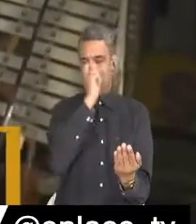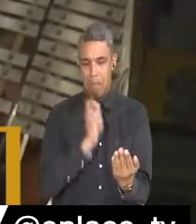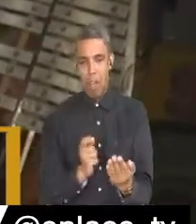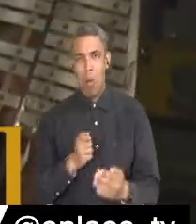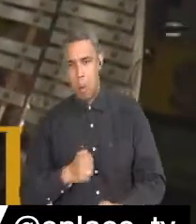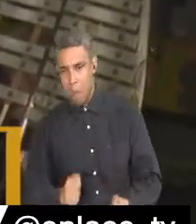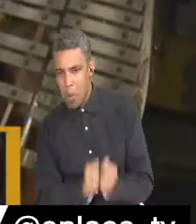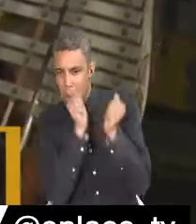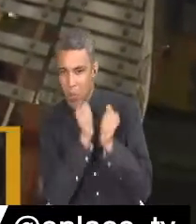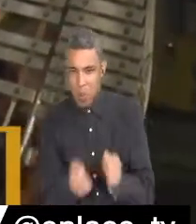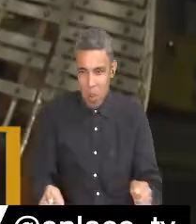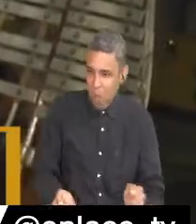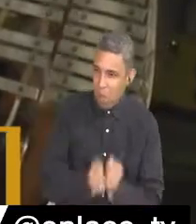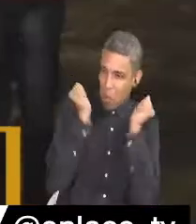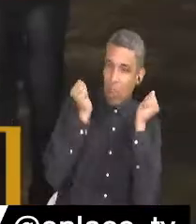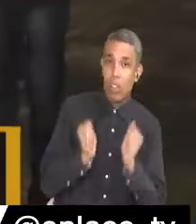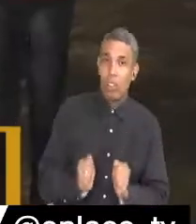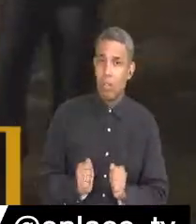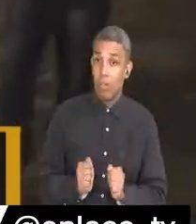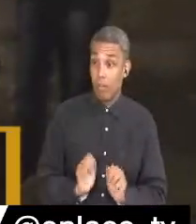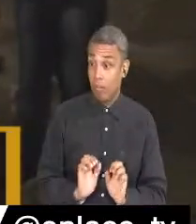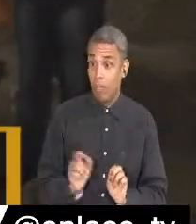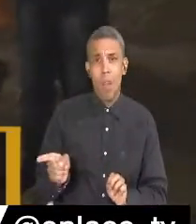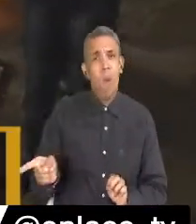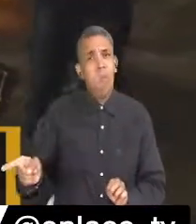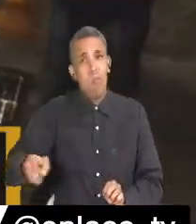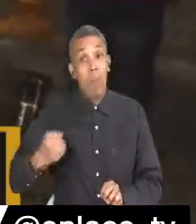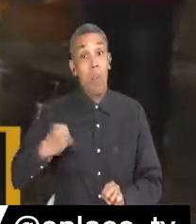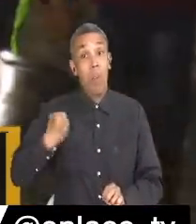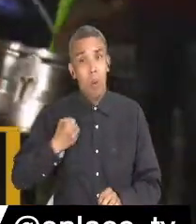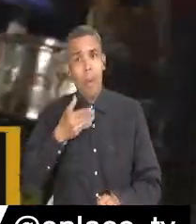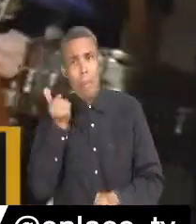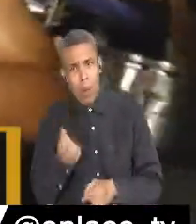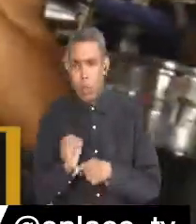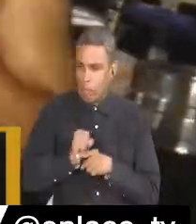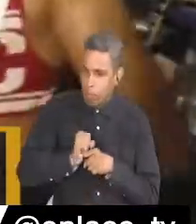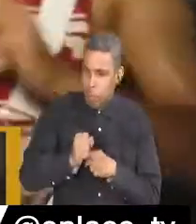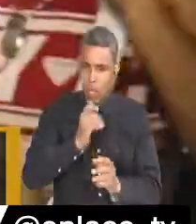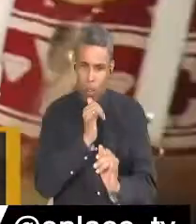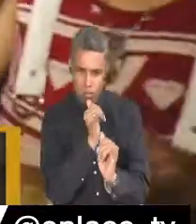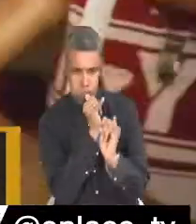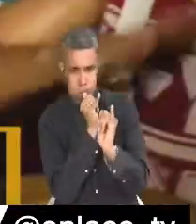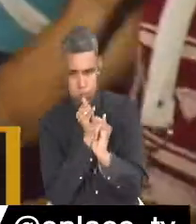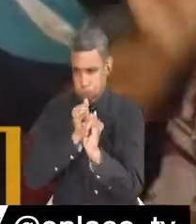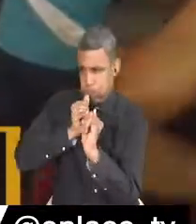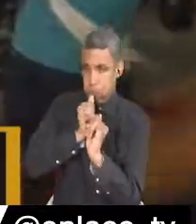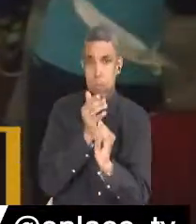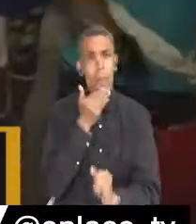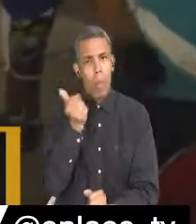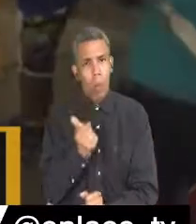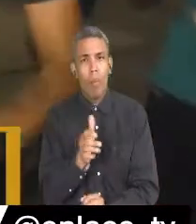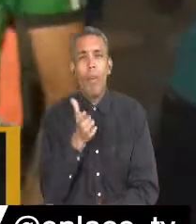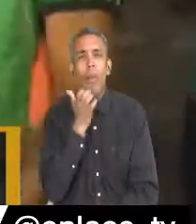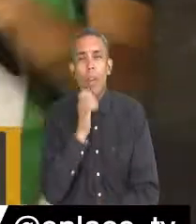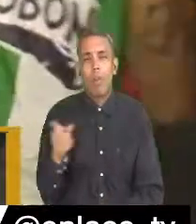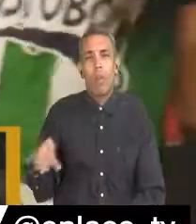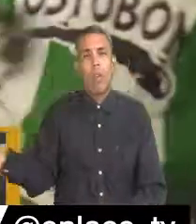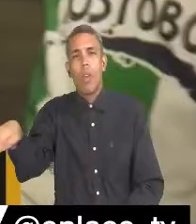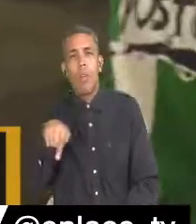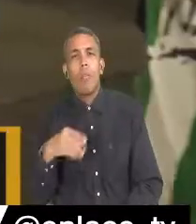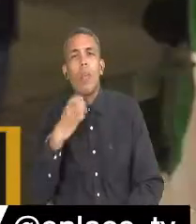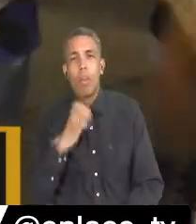que un joven por lo menos esté tocando un instrumento y no verlo por ahí en las calles de pronto consumiendo alguna sustancia alucinógena, bebiendo,